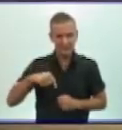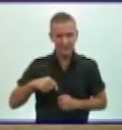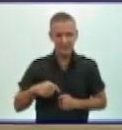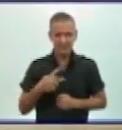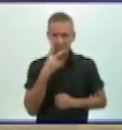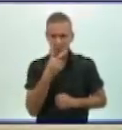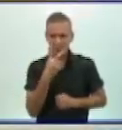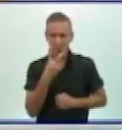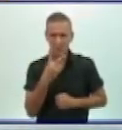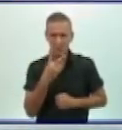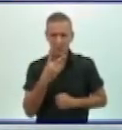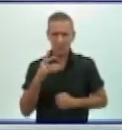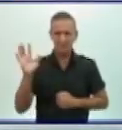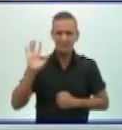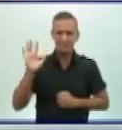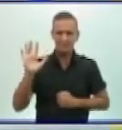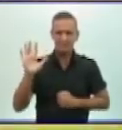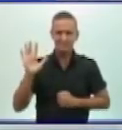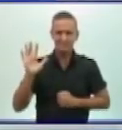vemos.